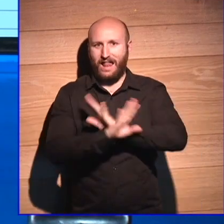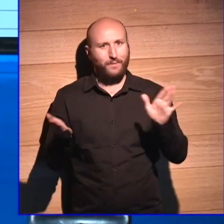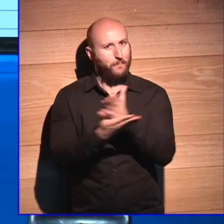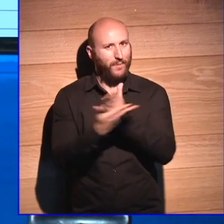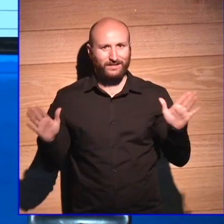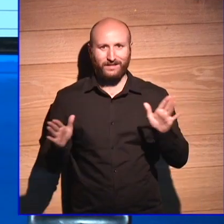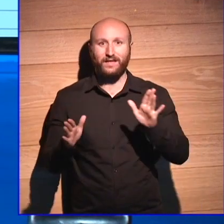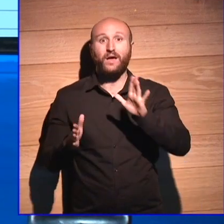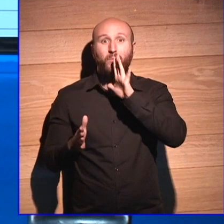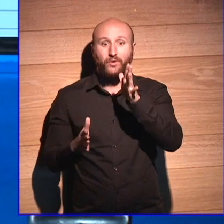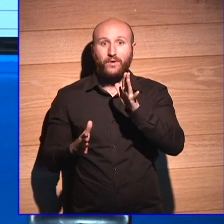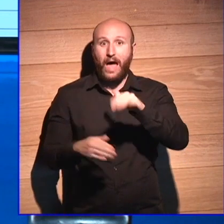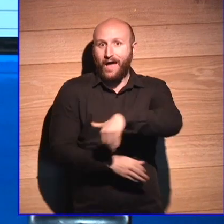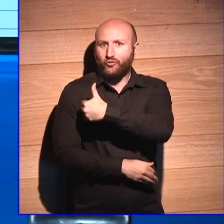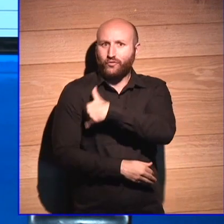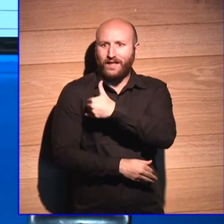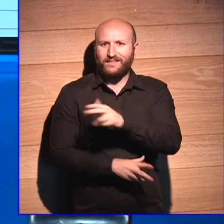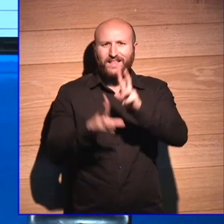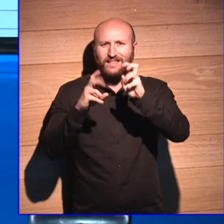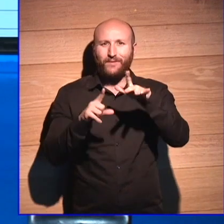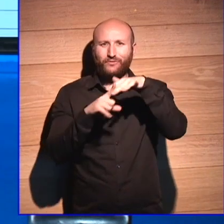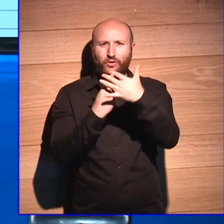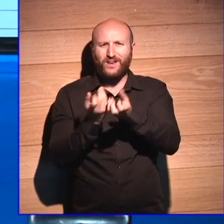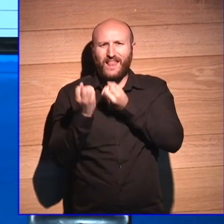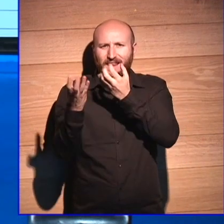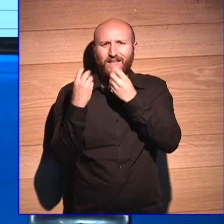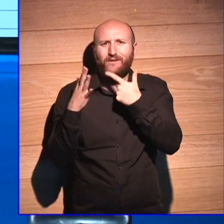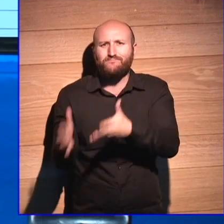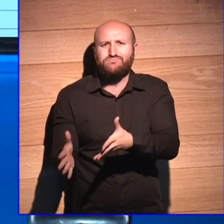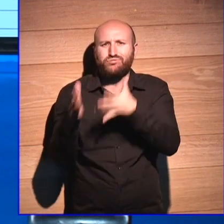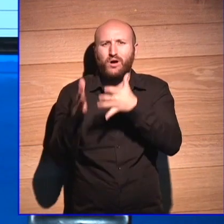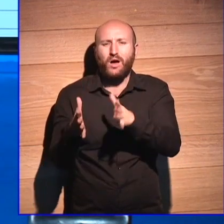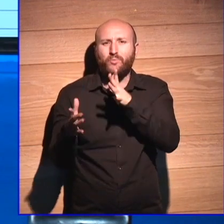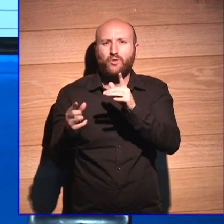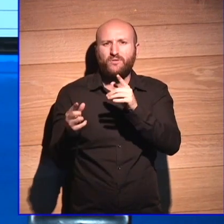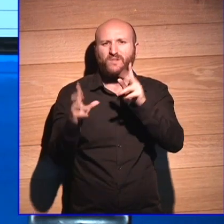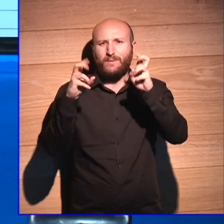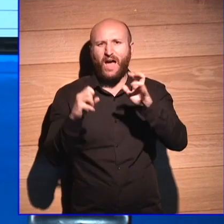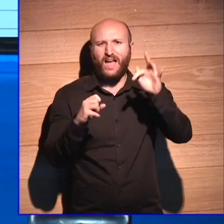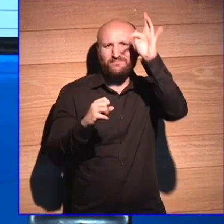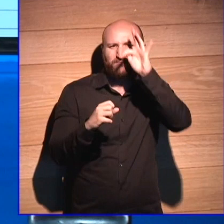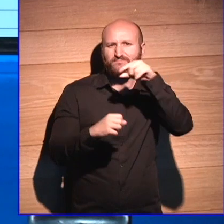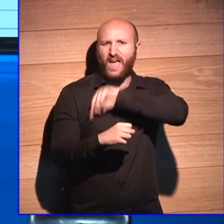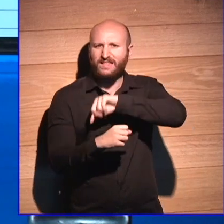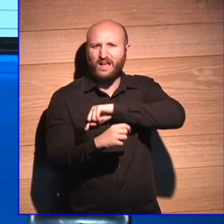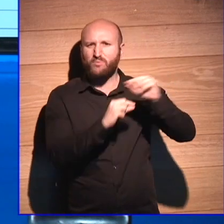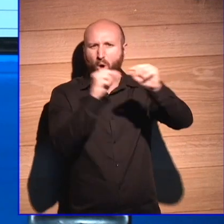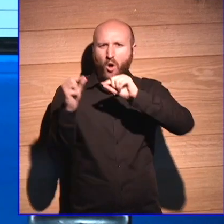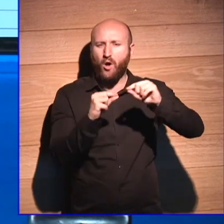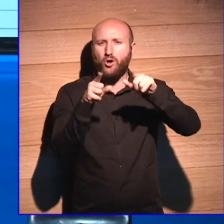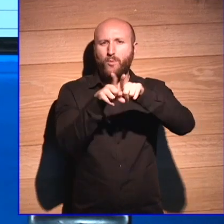les gusta mucho más, además, estos escenarios narrativos que discutir teorías éticas de una manera filosófica